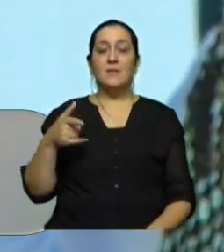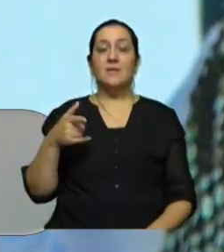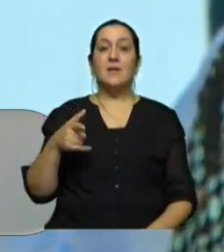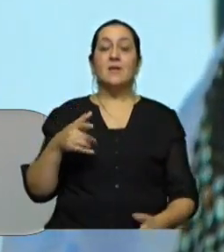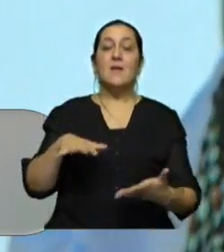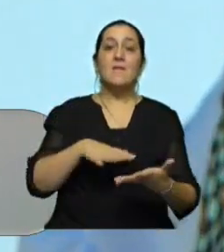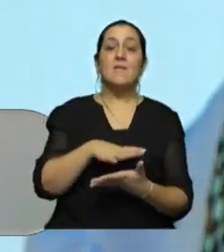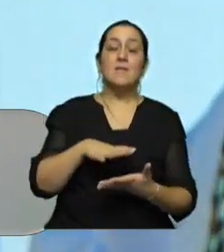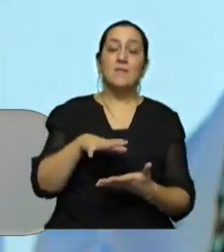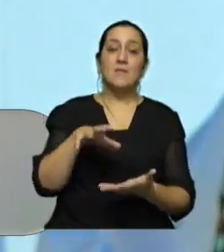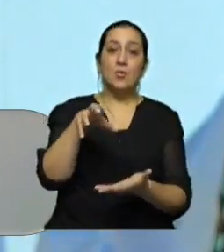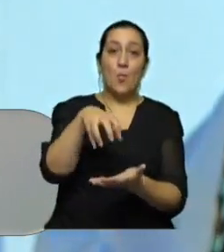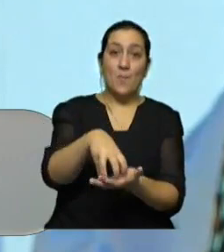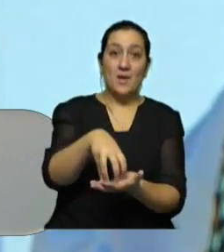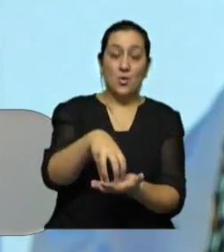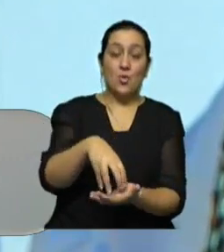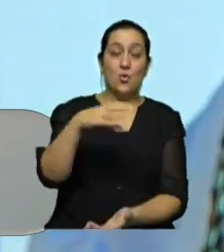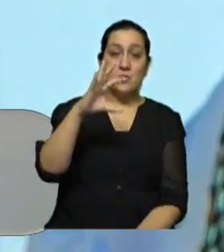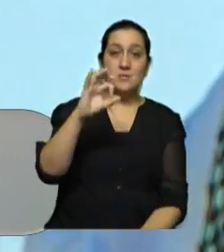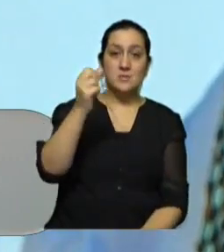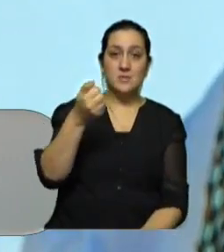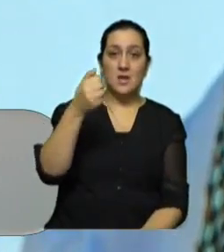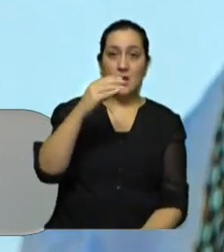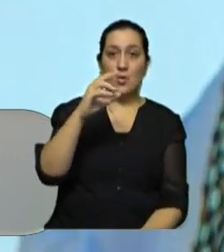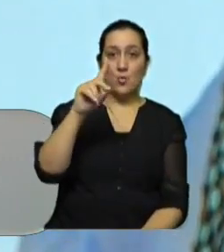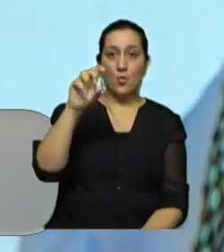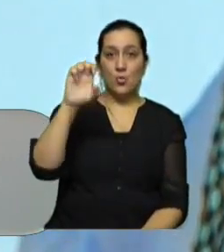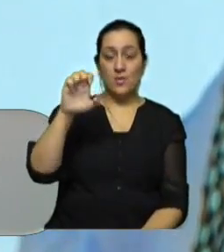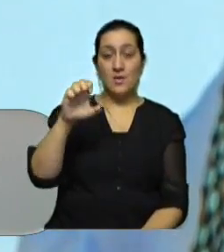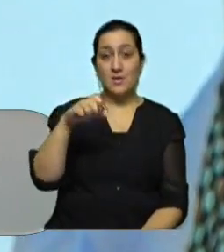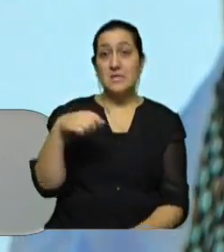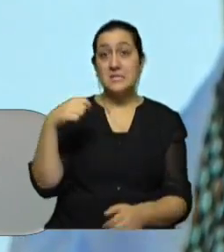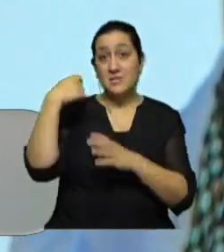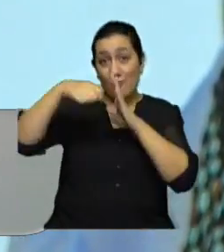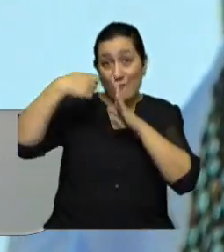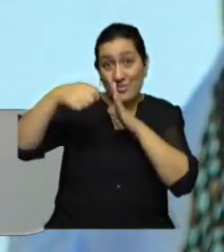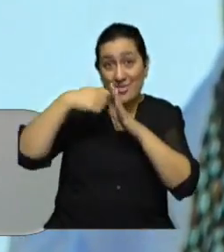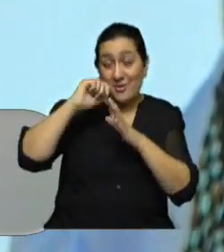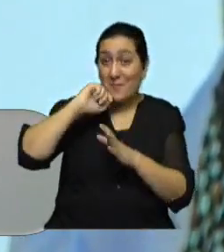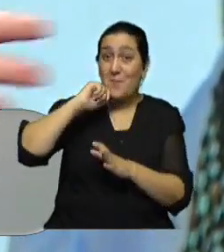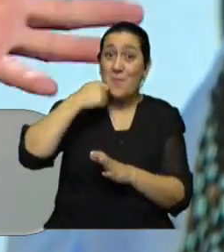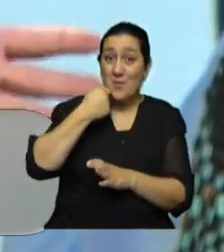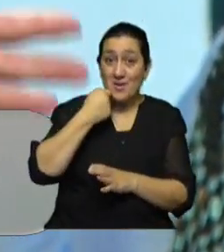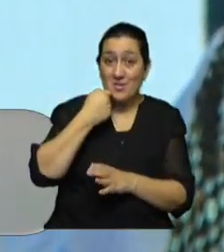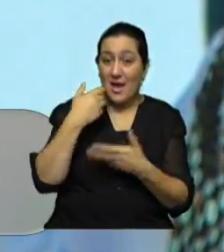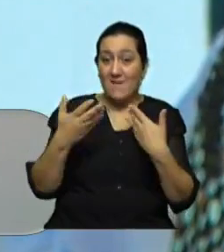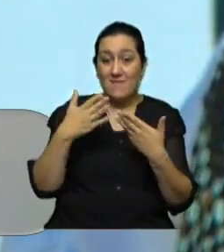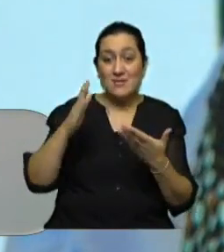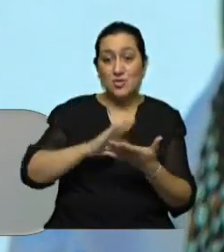taller, también, y bueno, y se generó ese audiovisual, que es una maravilla, que hablaba de la